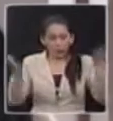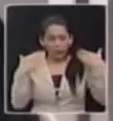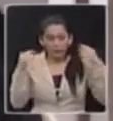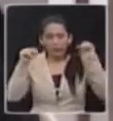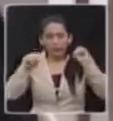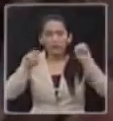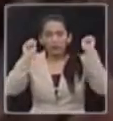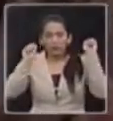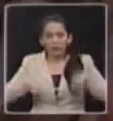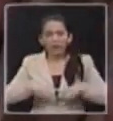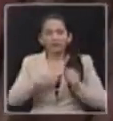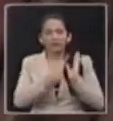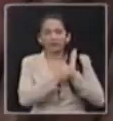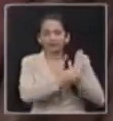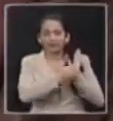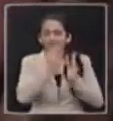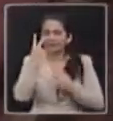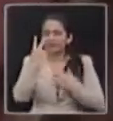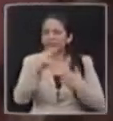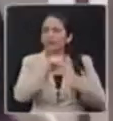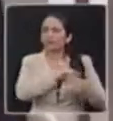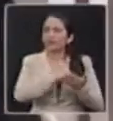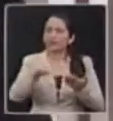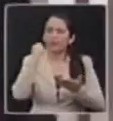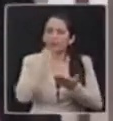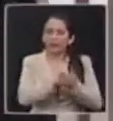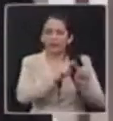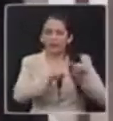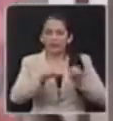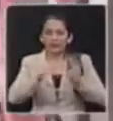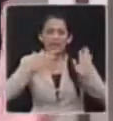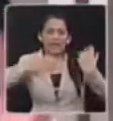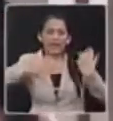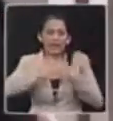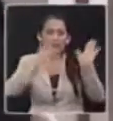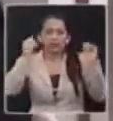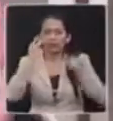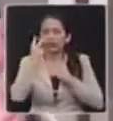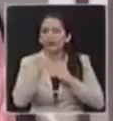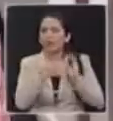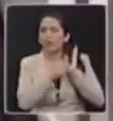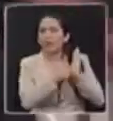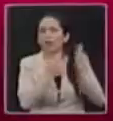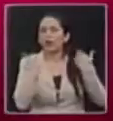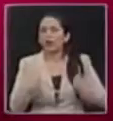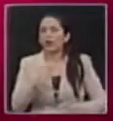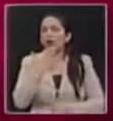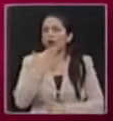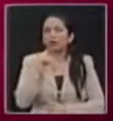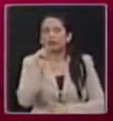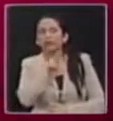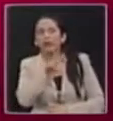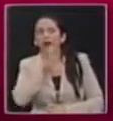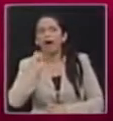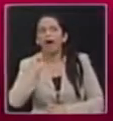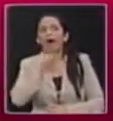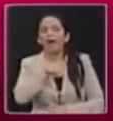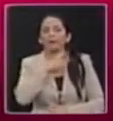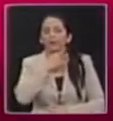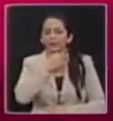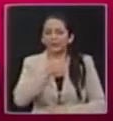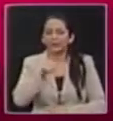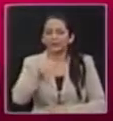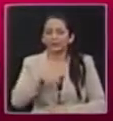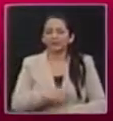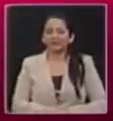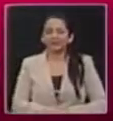tenga su Ecuador Trends, tenga sus marcas de acceso. A ver, yo quiero ver qué es lo último en moda, qué es lo último en tendencia, voy a estar en Ecuador Trends.